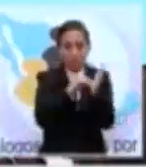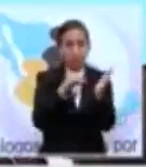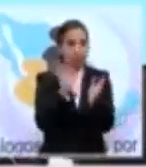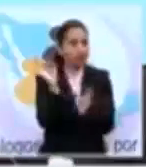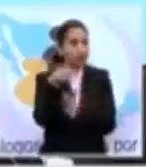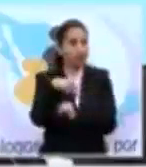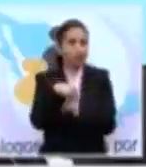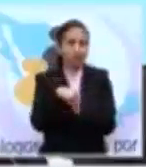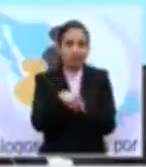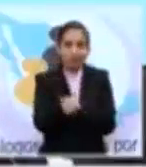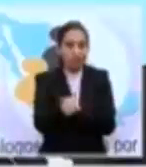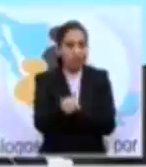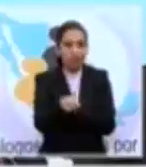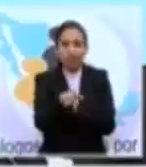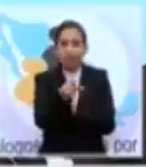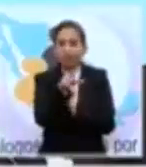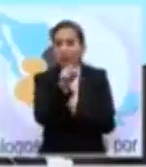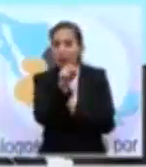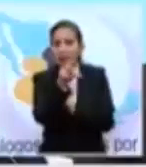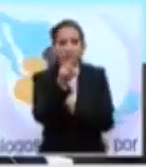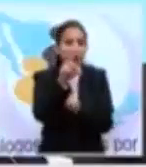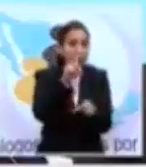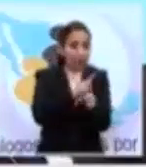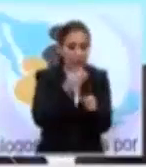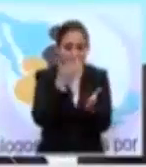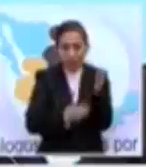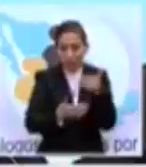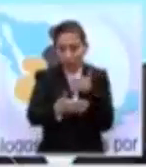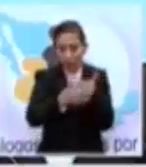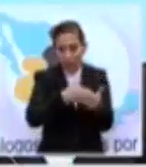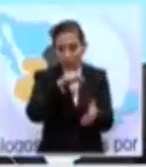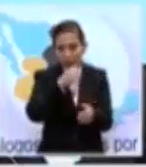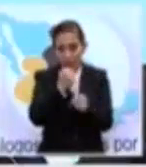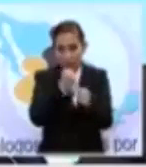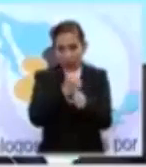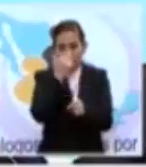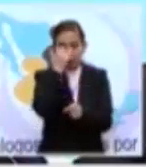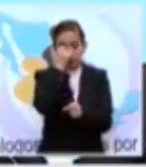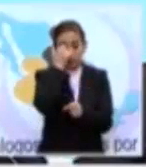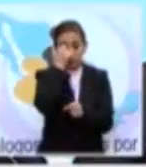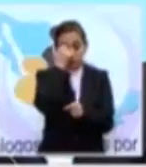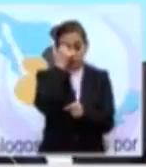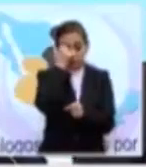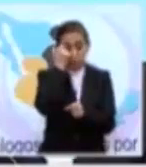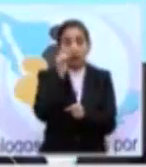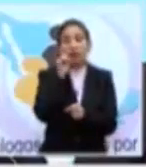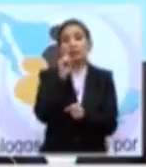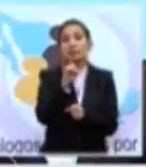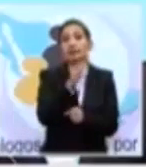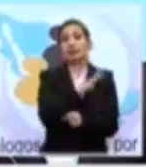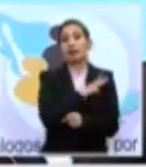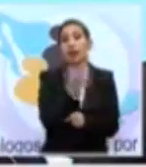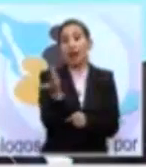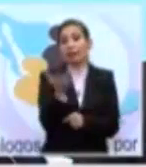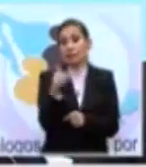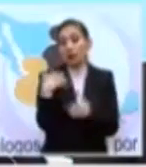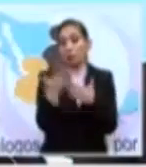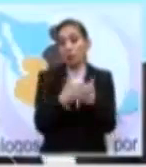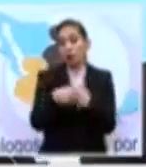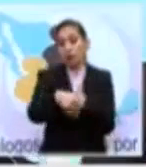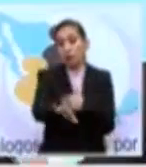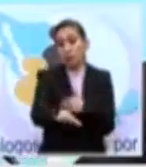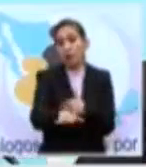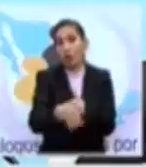estos 20, 30 días que nos faltan por terminar, sí hacerlo en el próximo